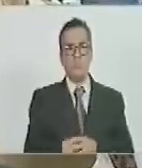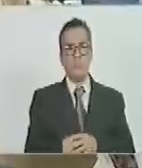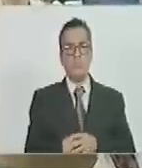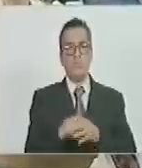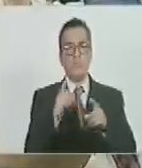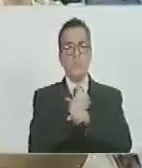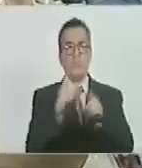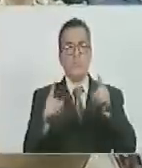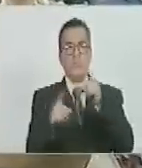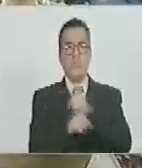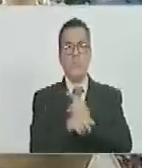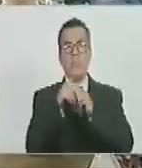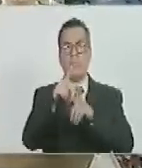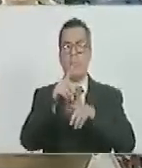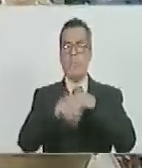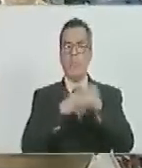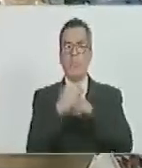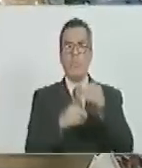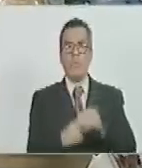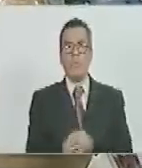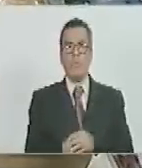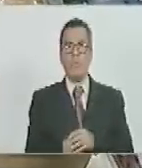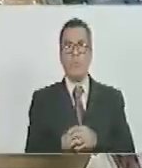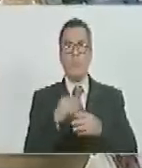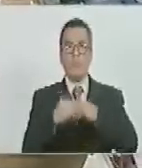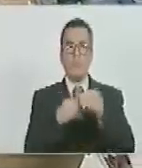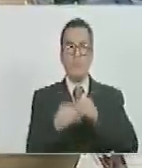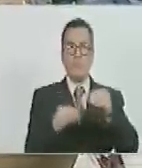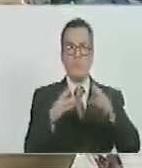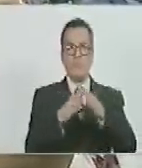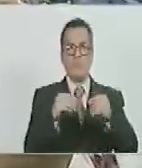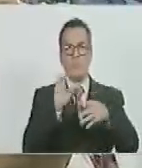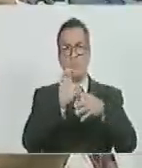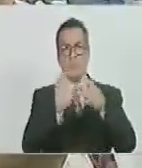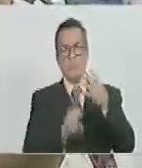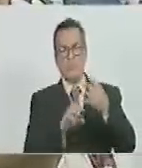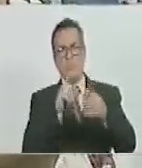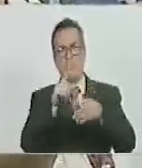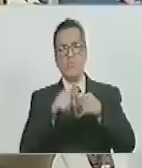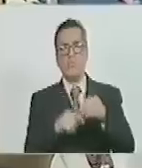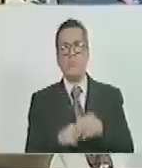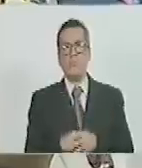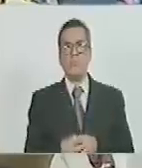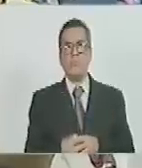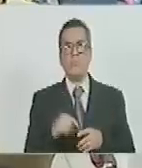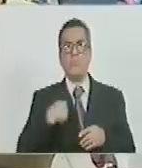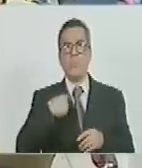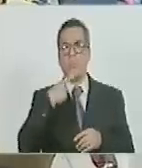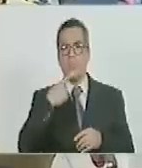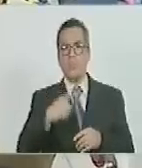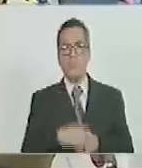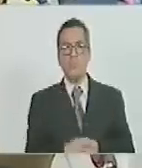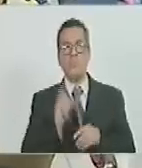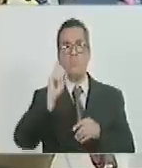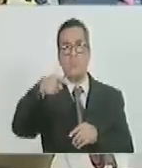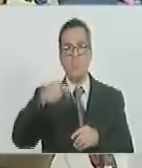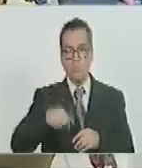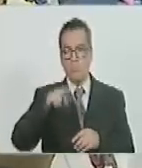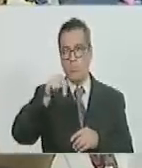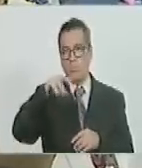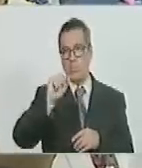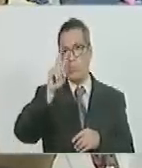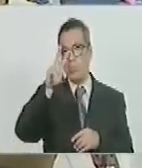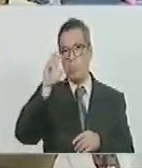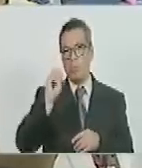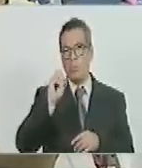las transferencias se generaran, aplicando todo ese esquema del sobrecumplimiento. Y decía, además, Novo Banco